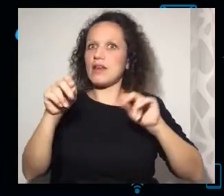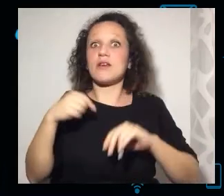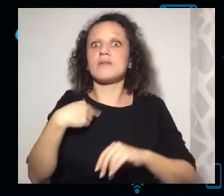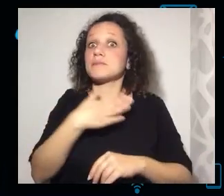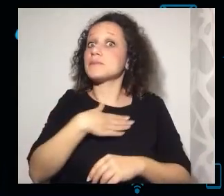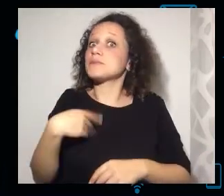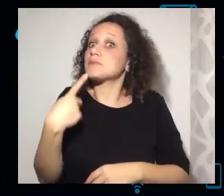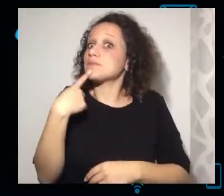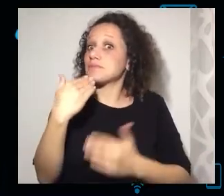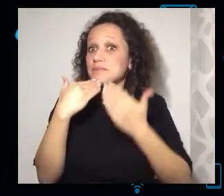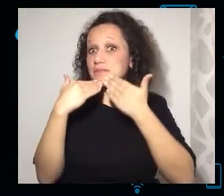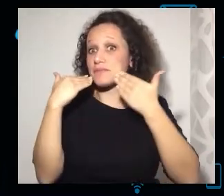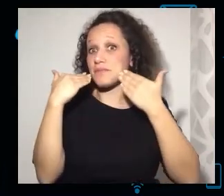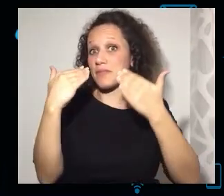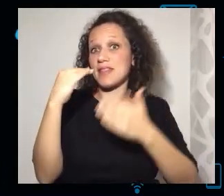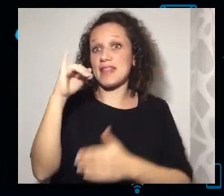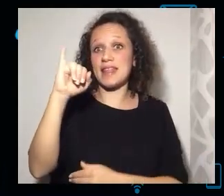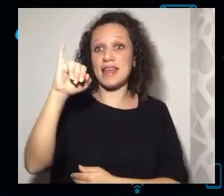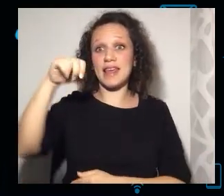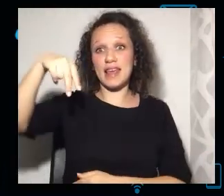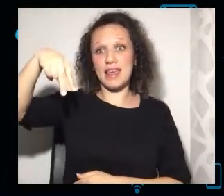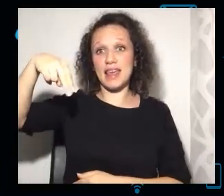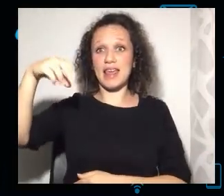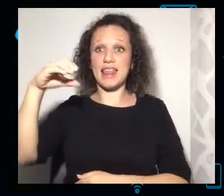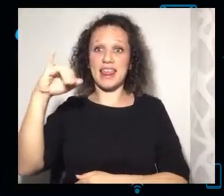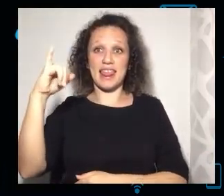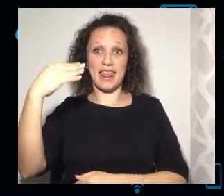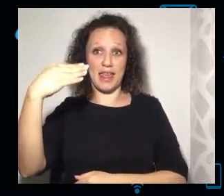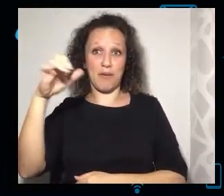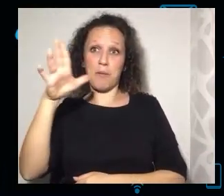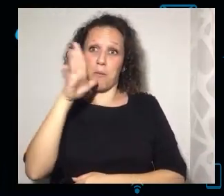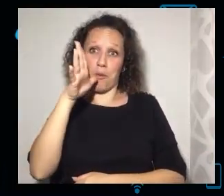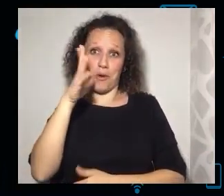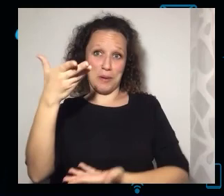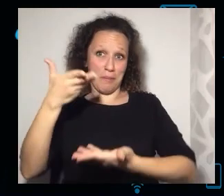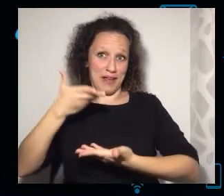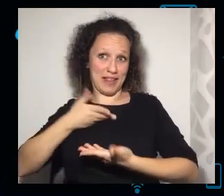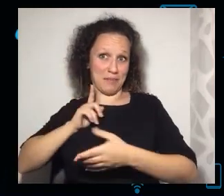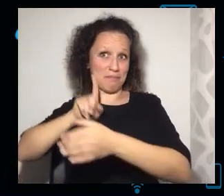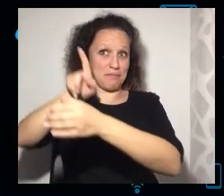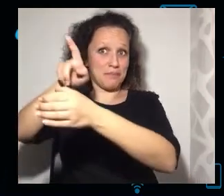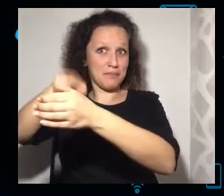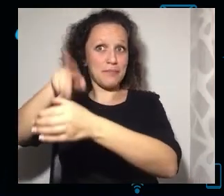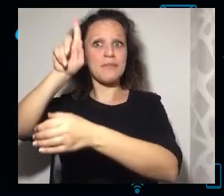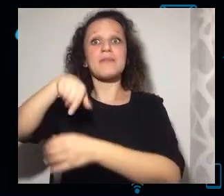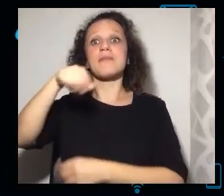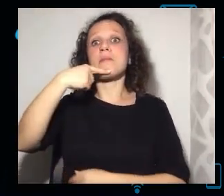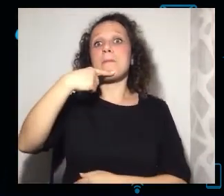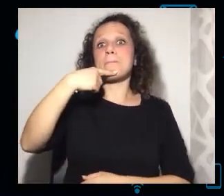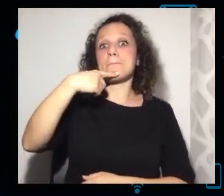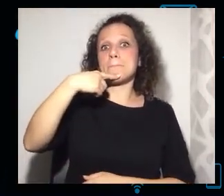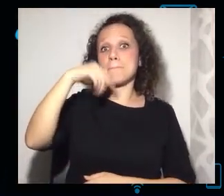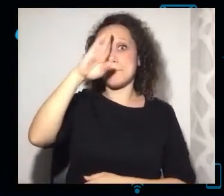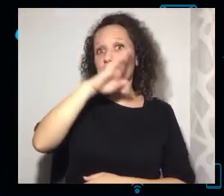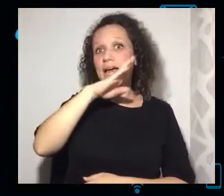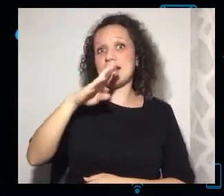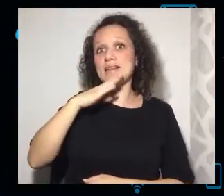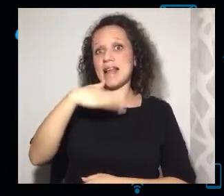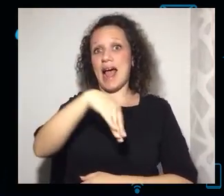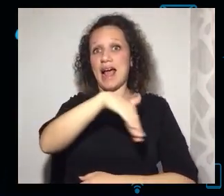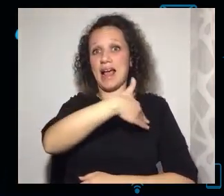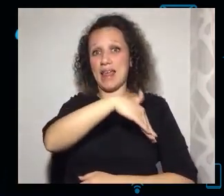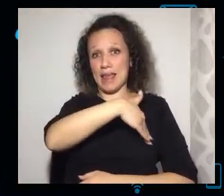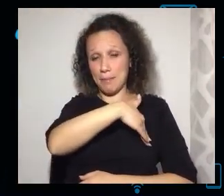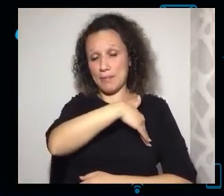particular al incide porque por su invitación y especialmente a parent academy zona francés lo que hay en pantalla 2